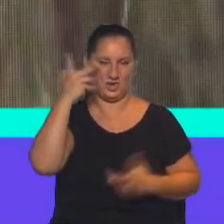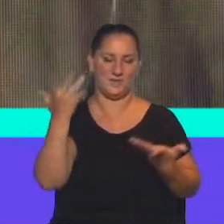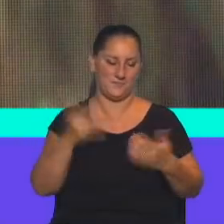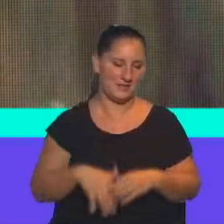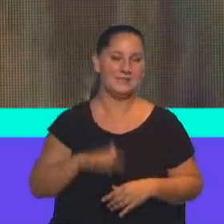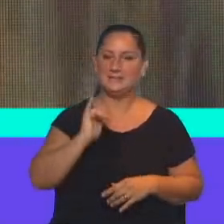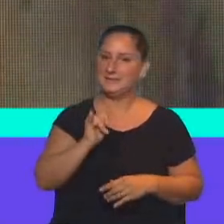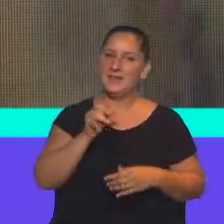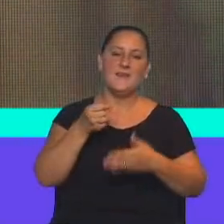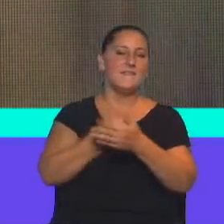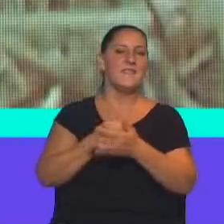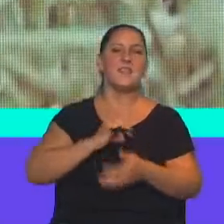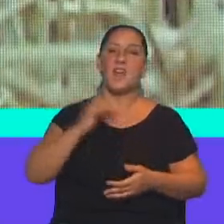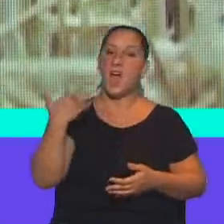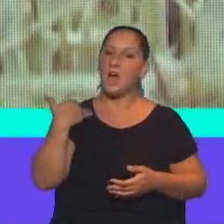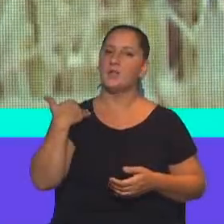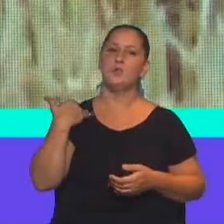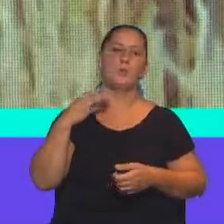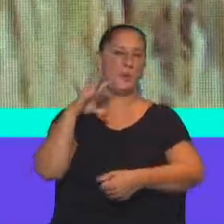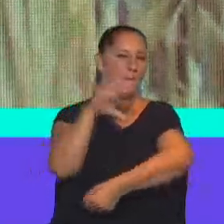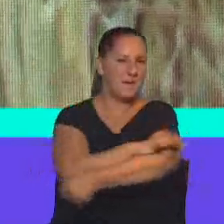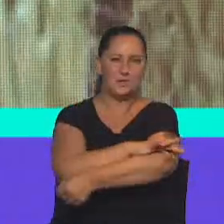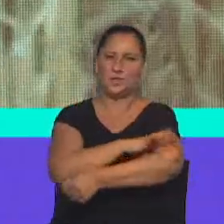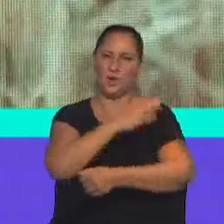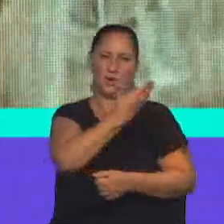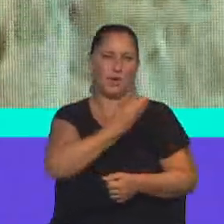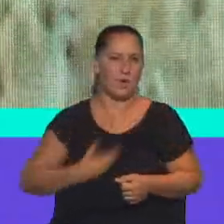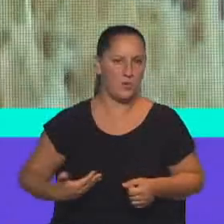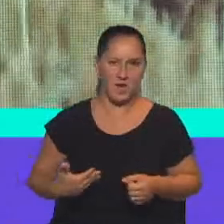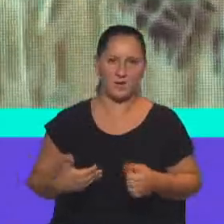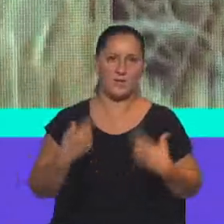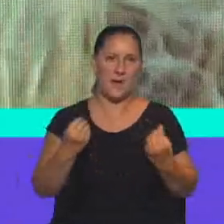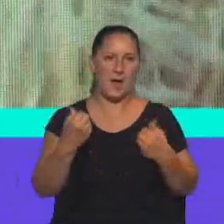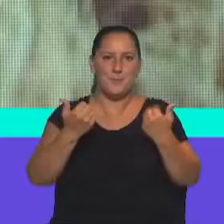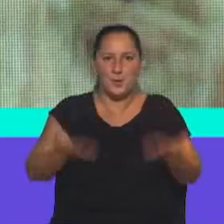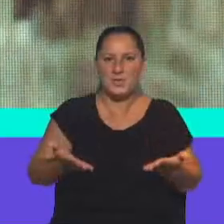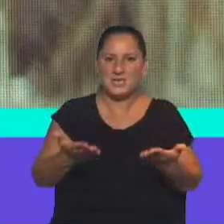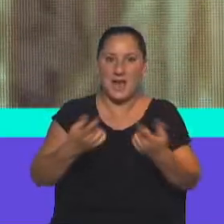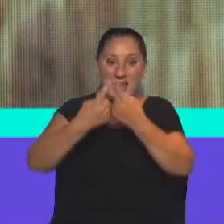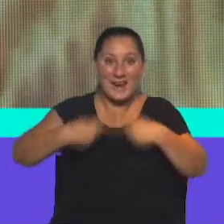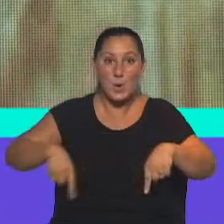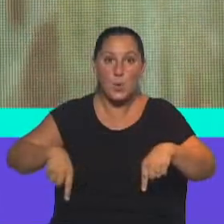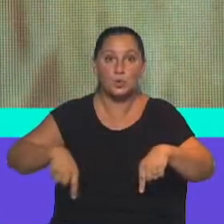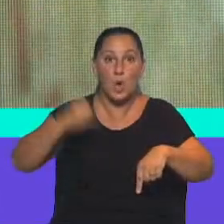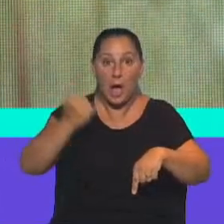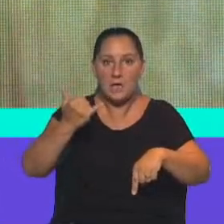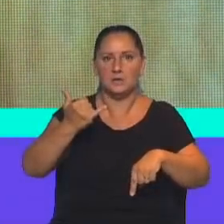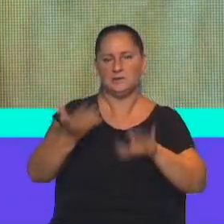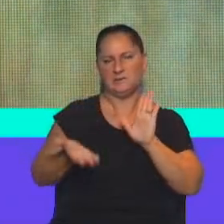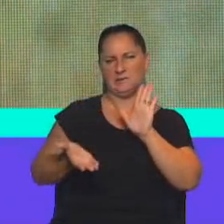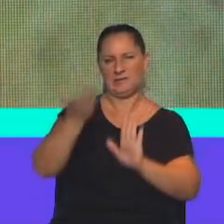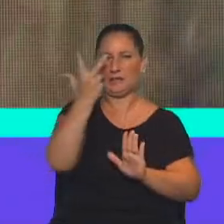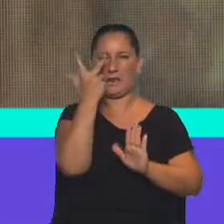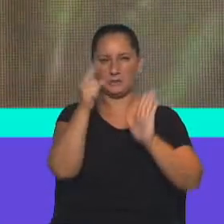que sobre fin de año hubo mucha presión de algunos sectores del gobierno de aprovechar este recurso que tenías de subir estos 3